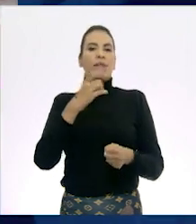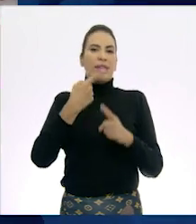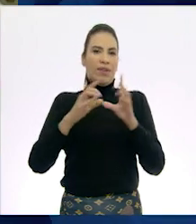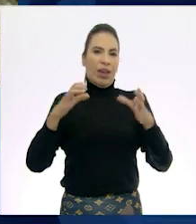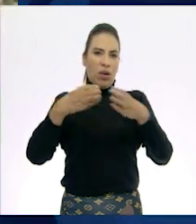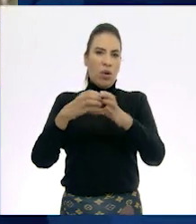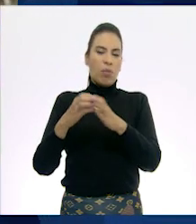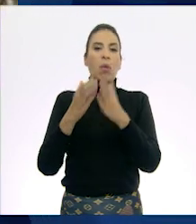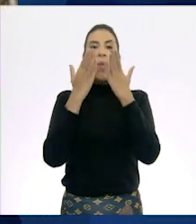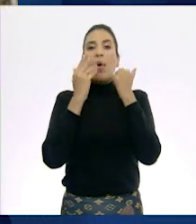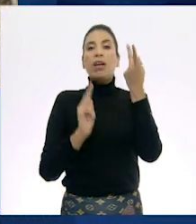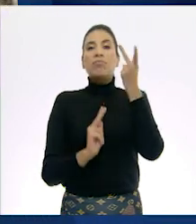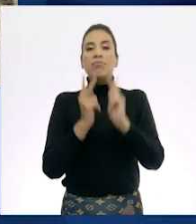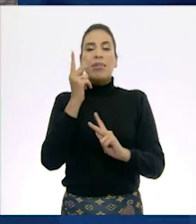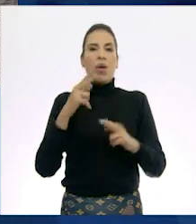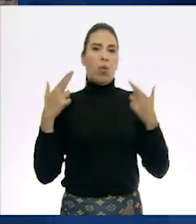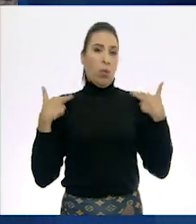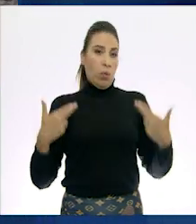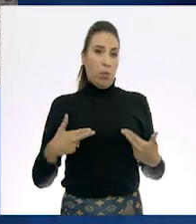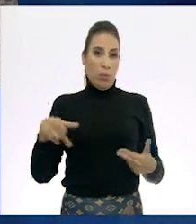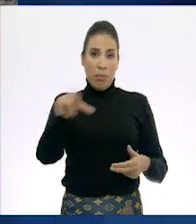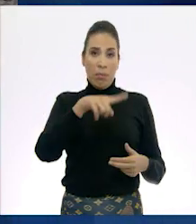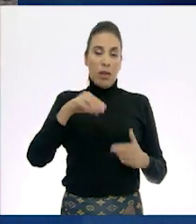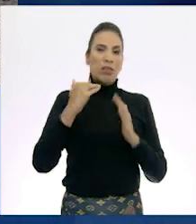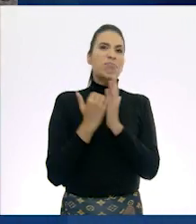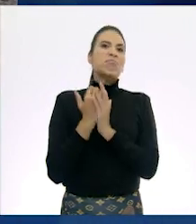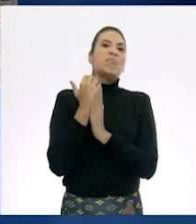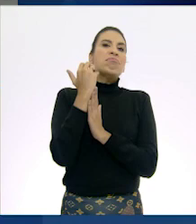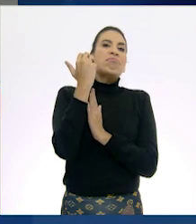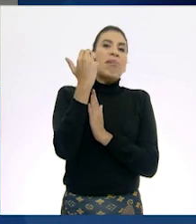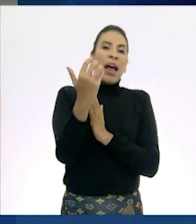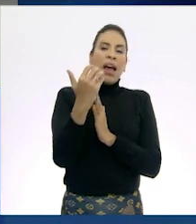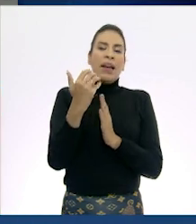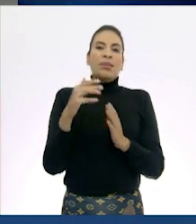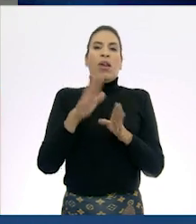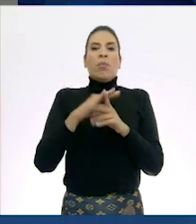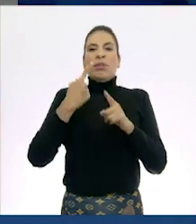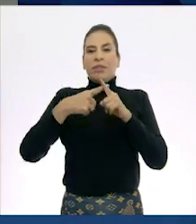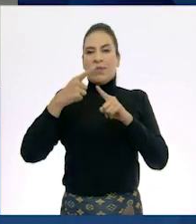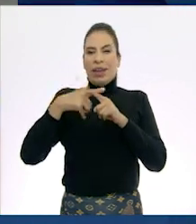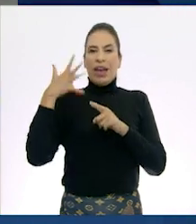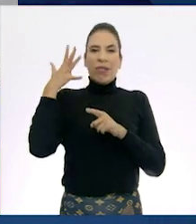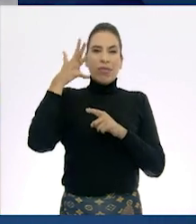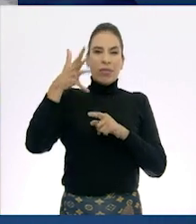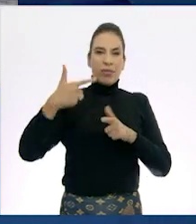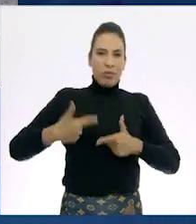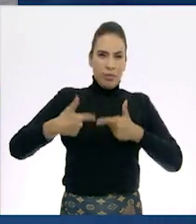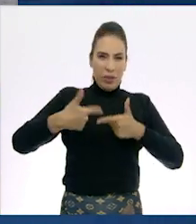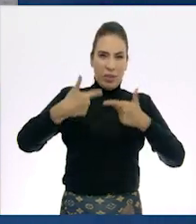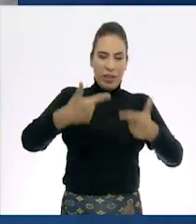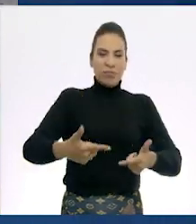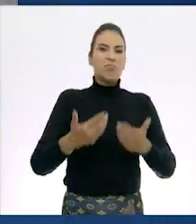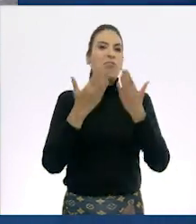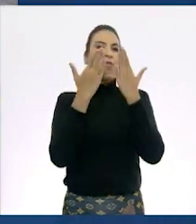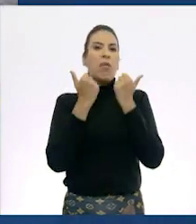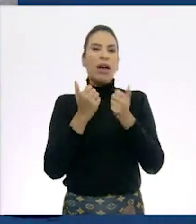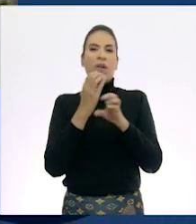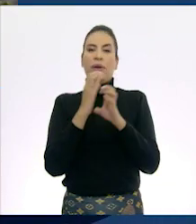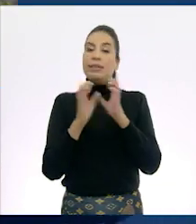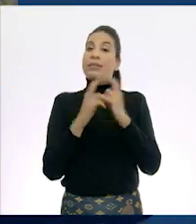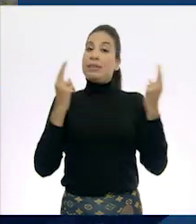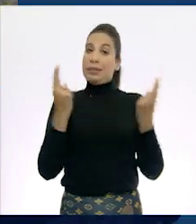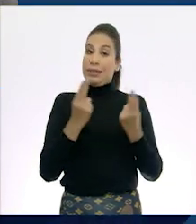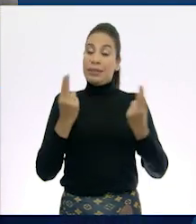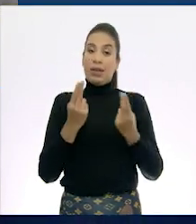Sin vegetación, los seres humanos aumentan la posibilidad de que las generaciones futuras no cuenten con bienes